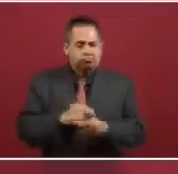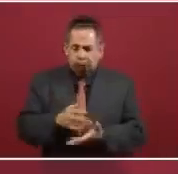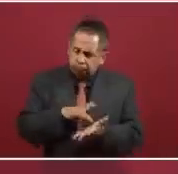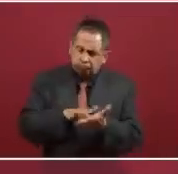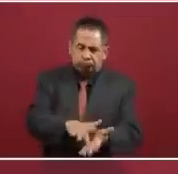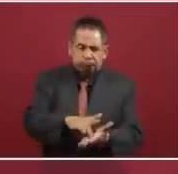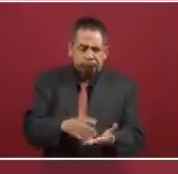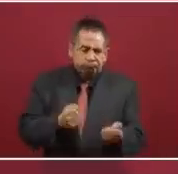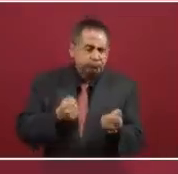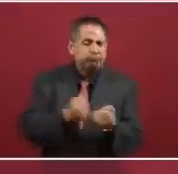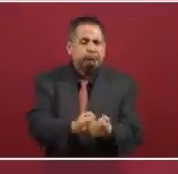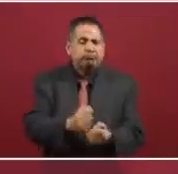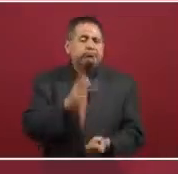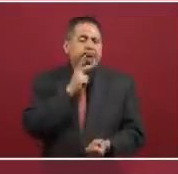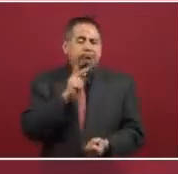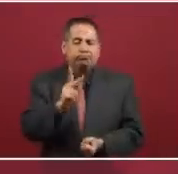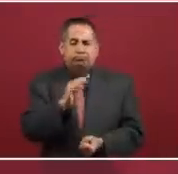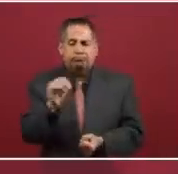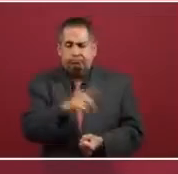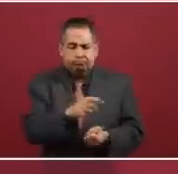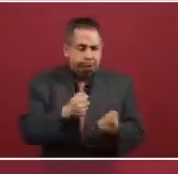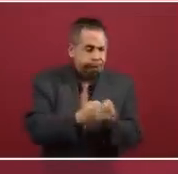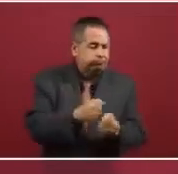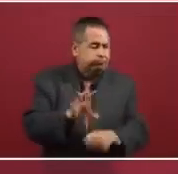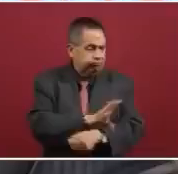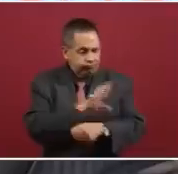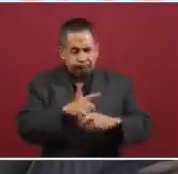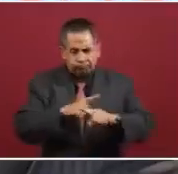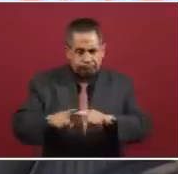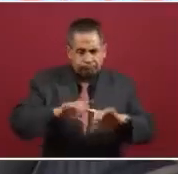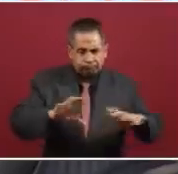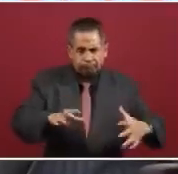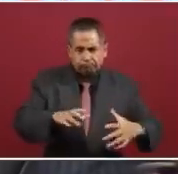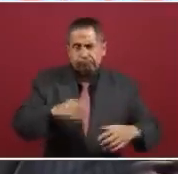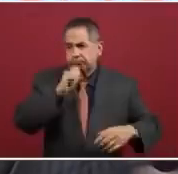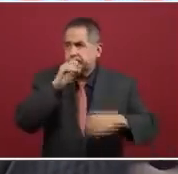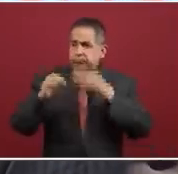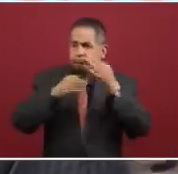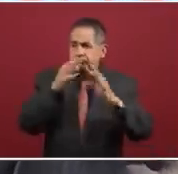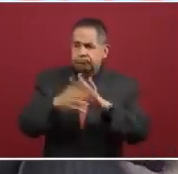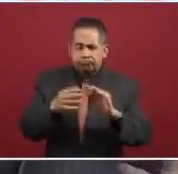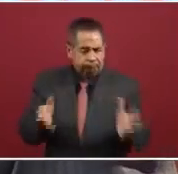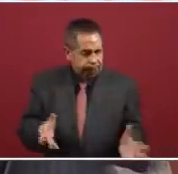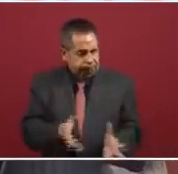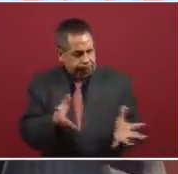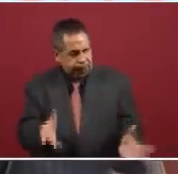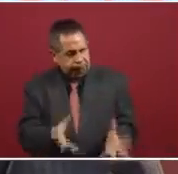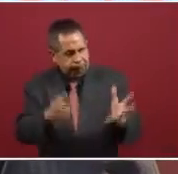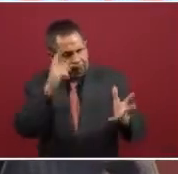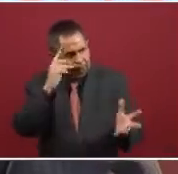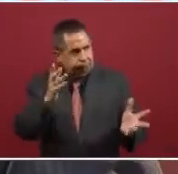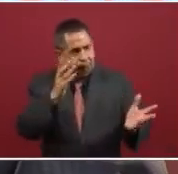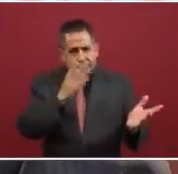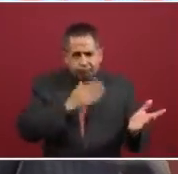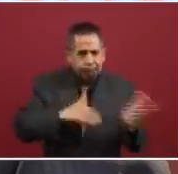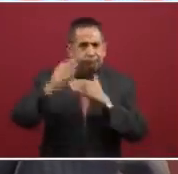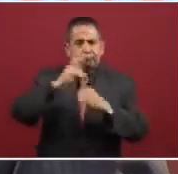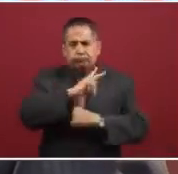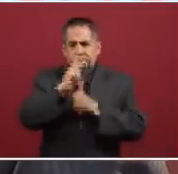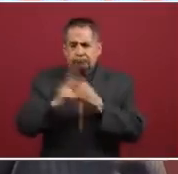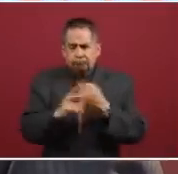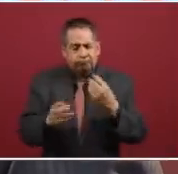de fortalecer a Pemex, al sector energético y promover el crecimiento de este gran